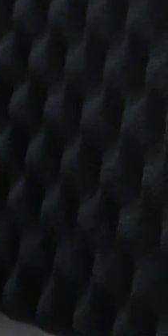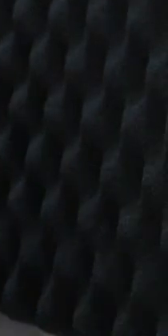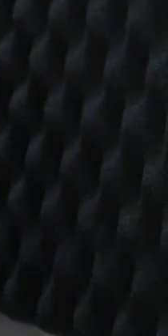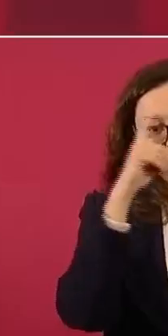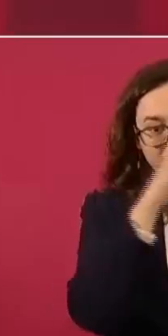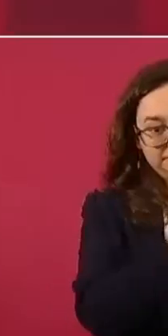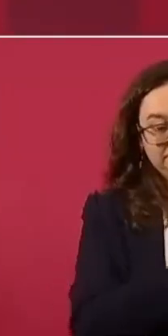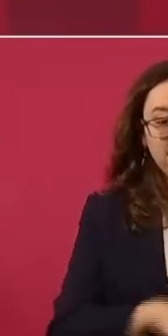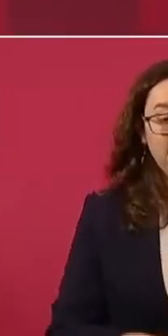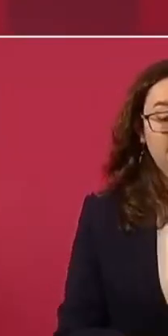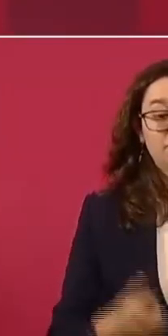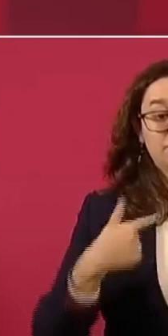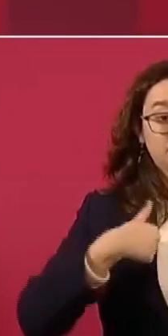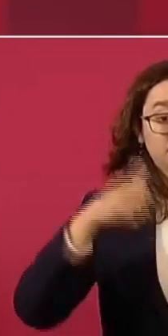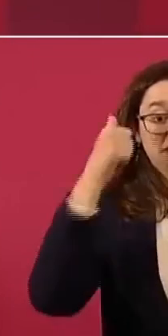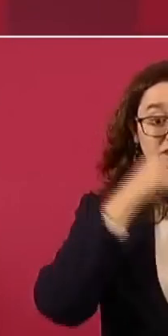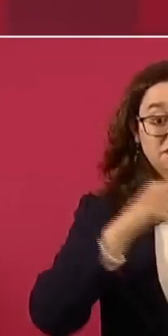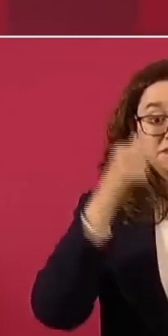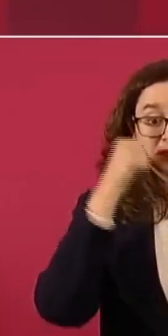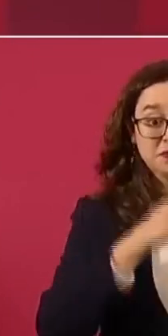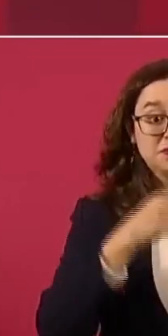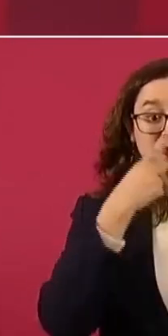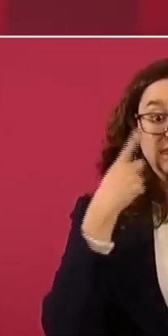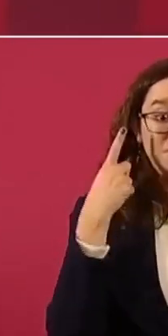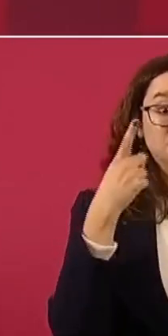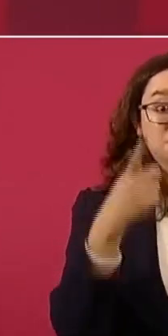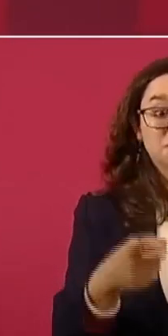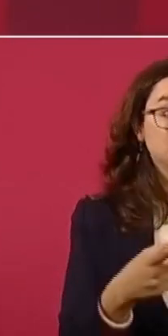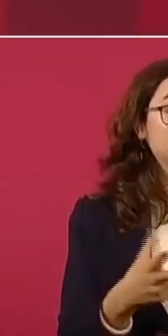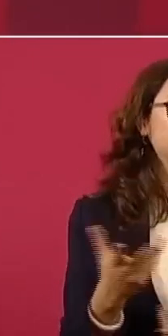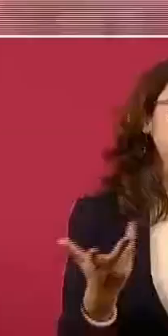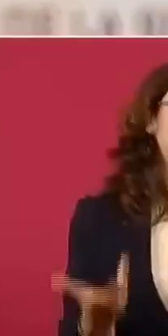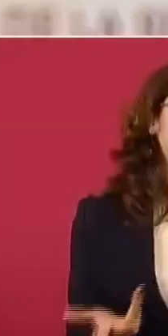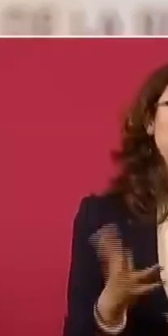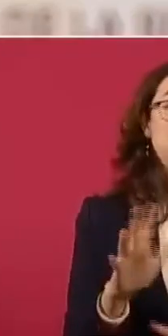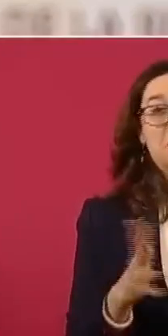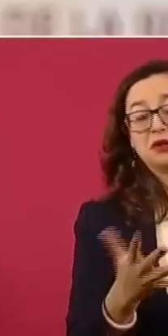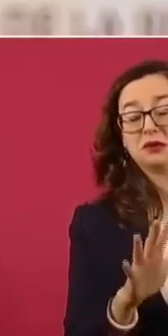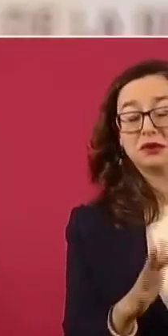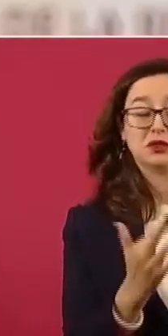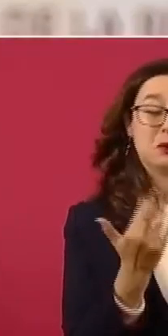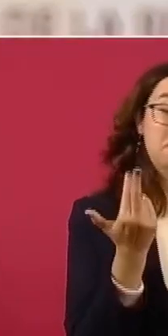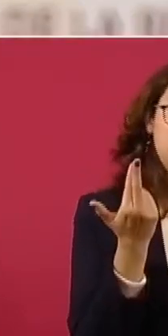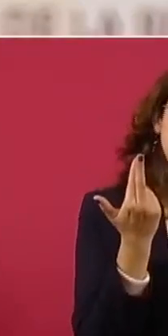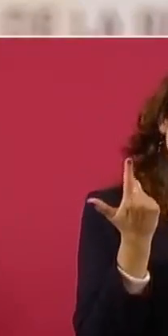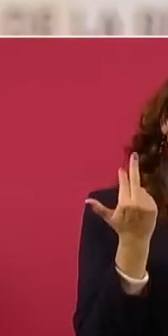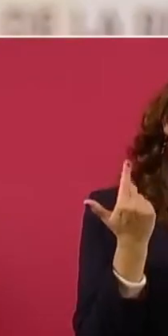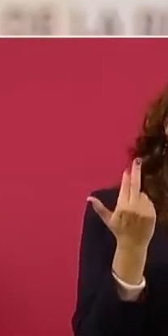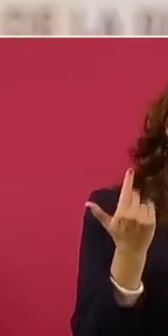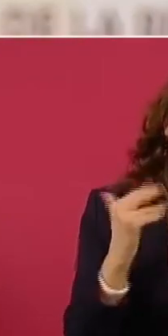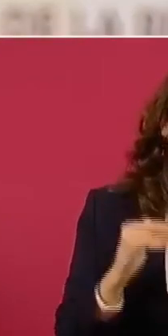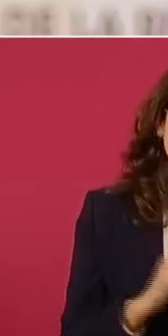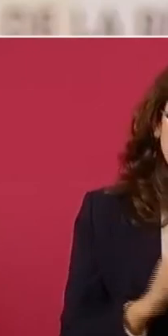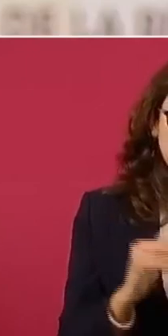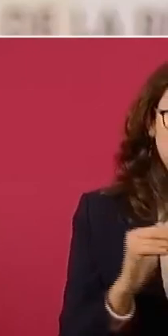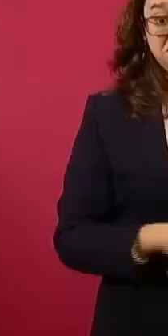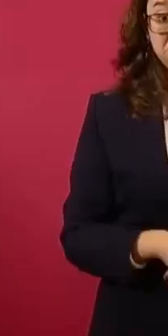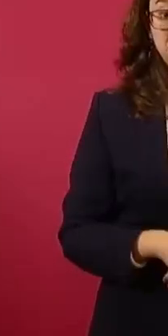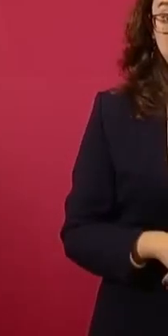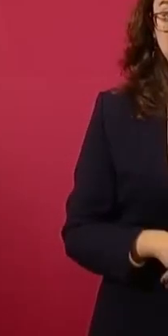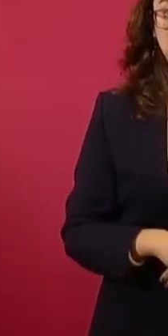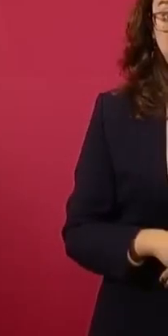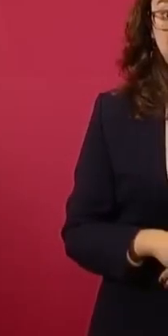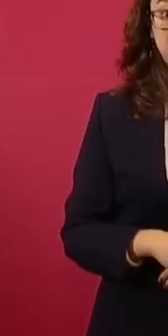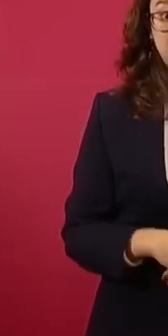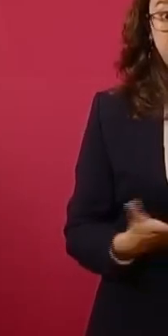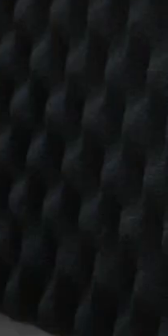sus mañaneras dijo que son como 25 millones de mexicanos simpatizantes del conservadurismo que están en contra de él. Son